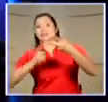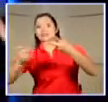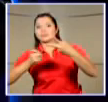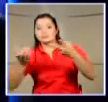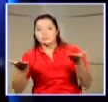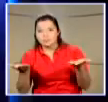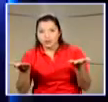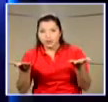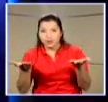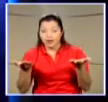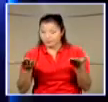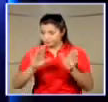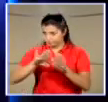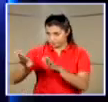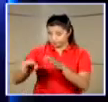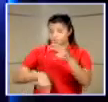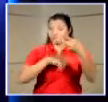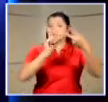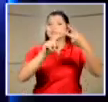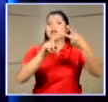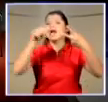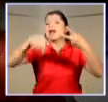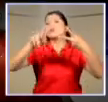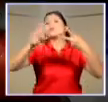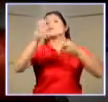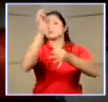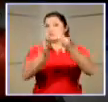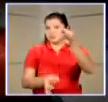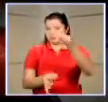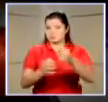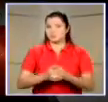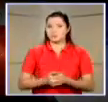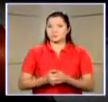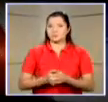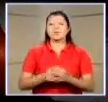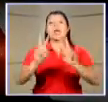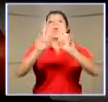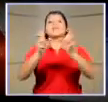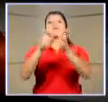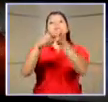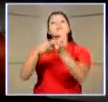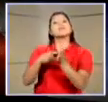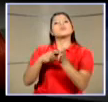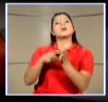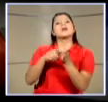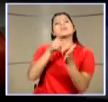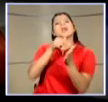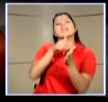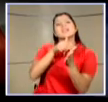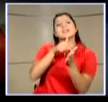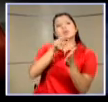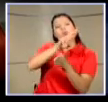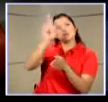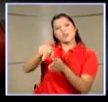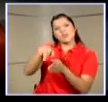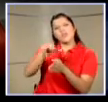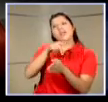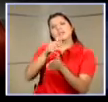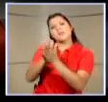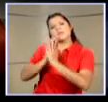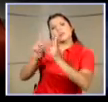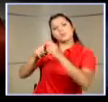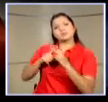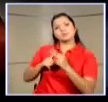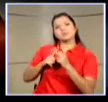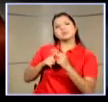empezar. Segundo, vean, aquí hay un tema sensible, el tema de la deuda. ¿A quién le debe Costa Rica? ¿Cuáles son los